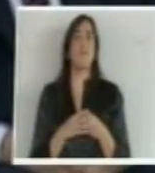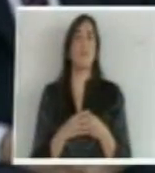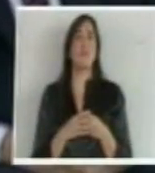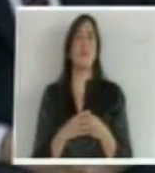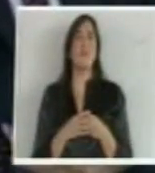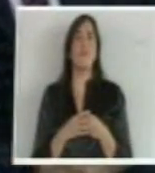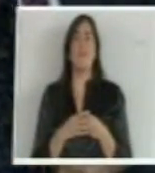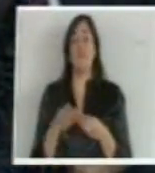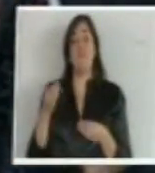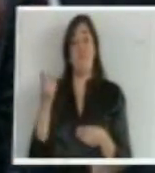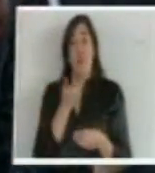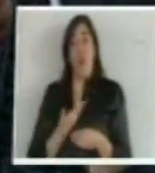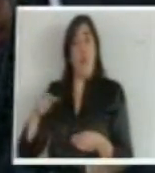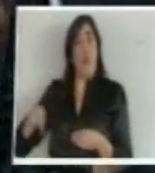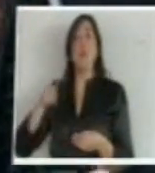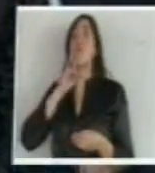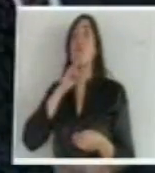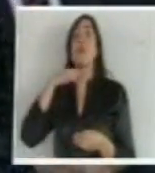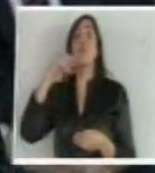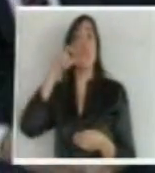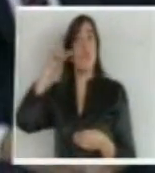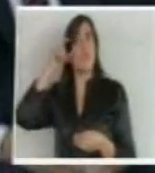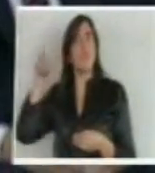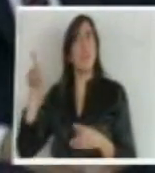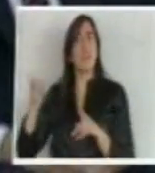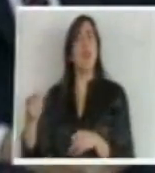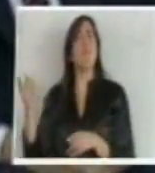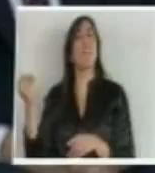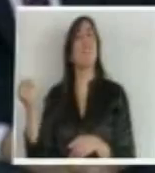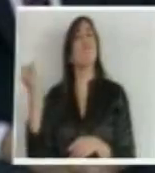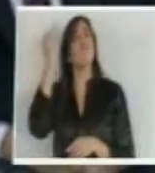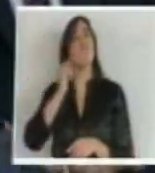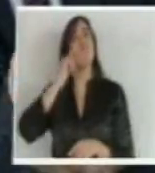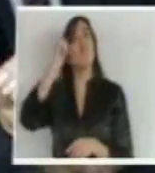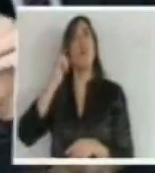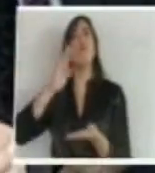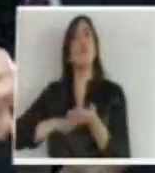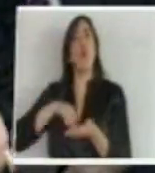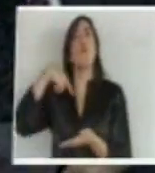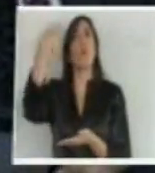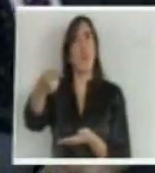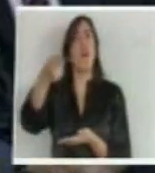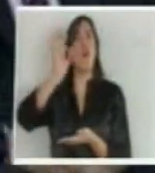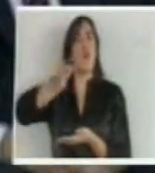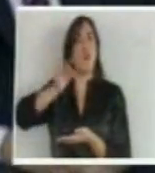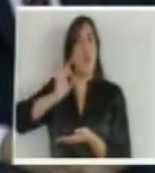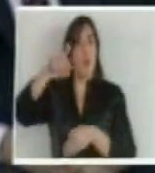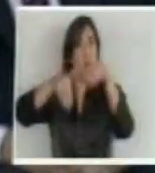José recién hablaba del agradecimiento de las elecciones de octubre. Yo también quiero